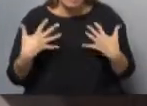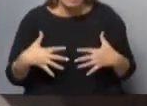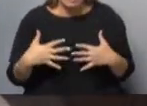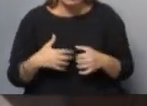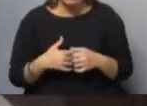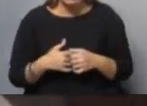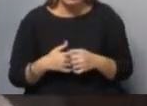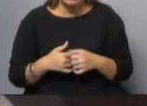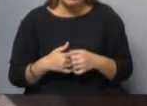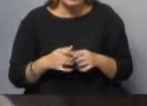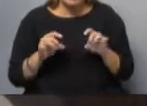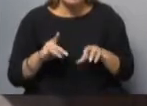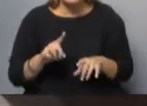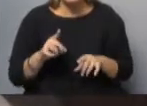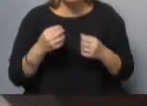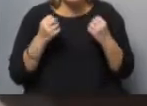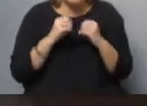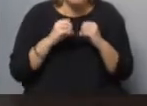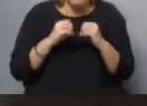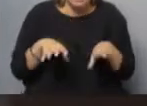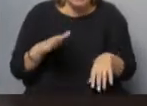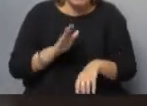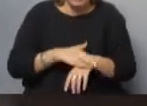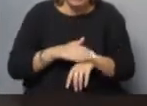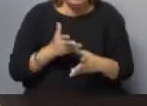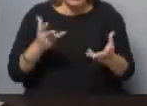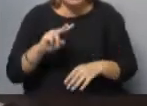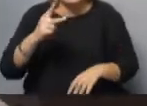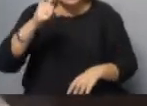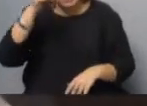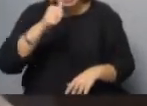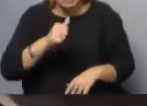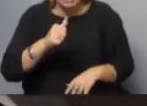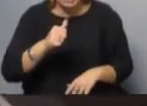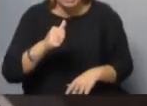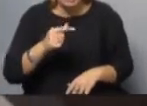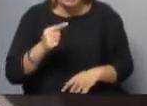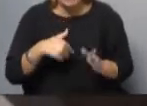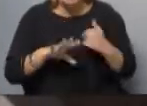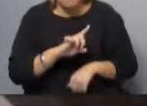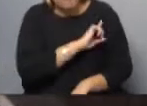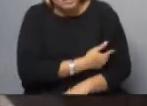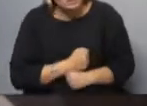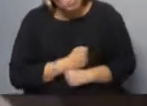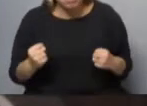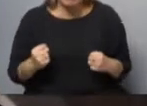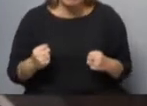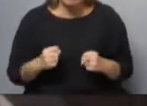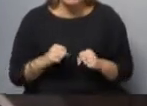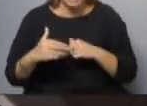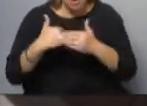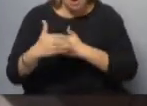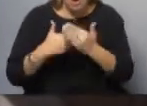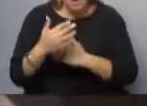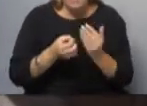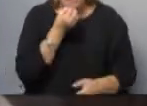o sea, fue solo un mal viaje, y por eso ahora con la segunda estamos como con más fuerzas para poder salir de